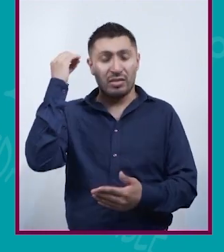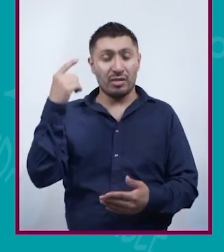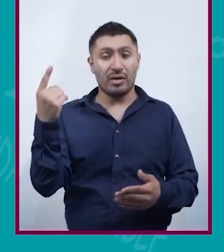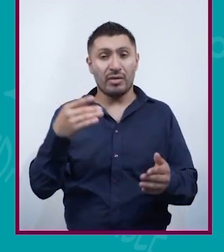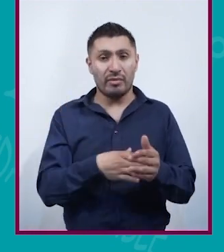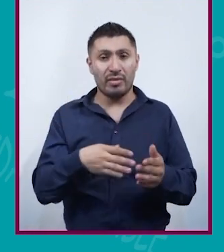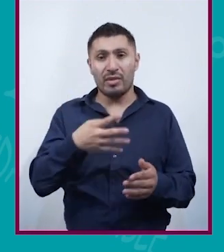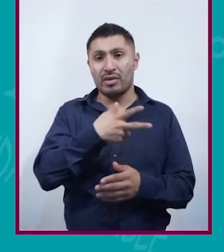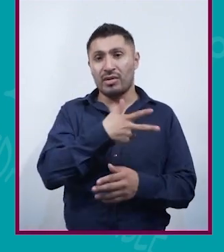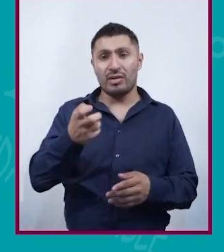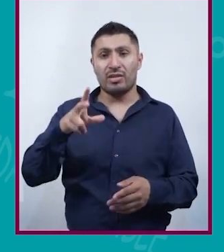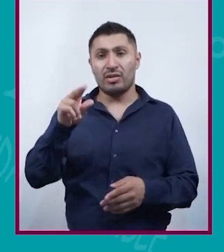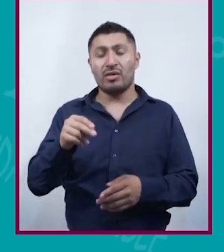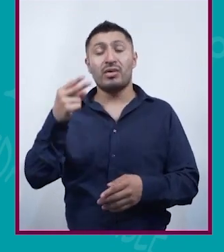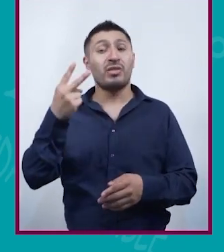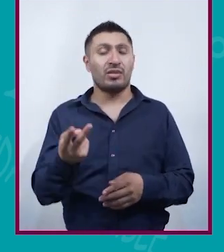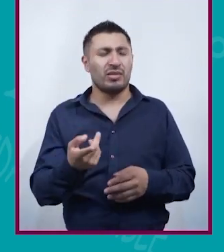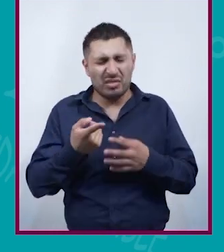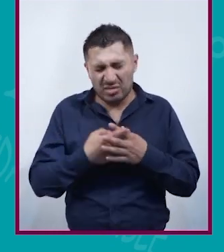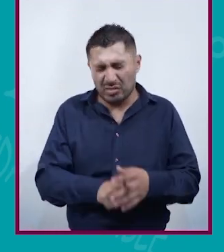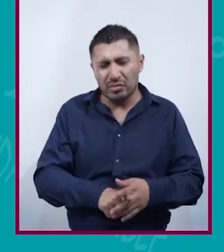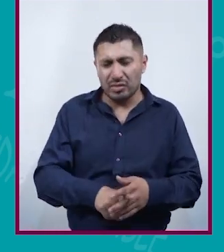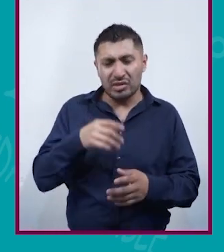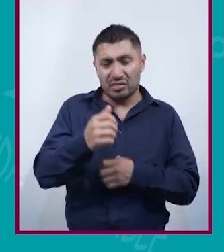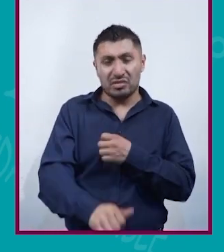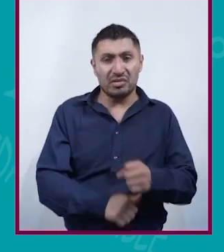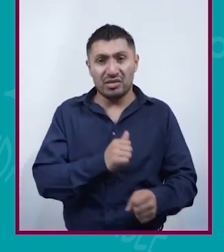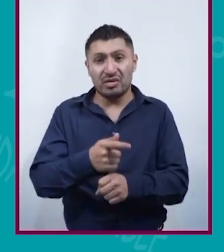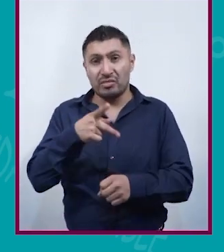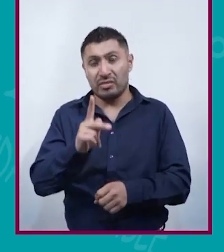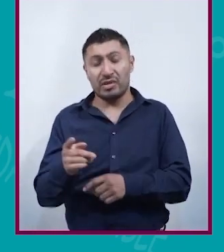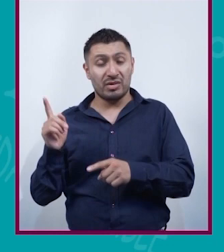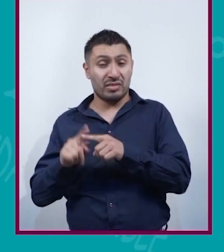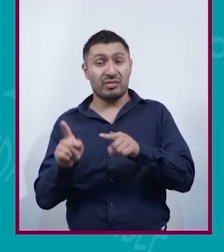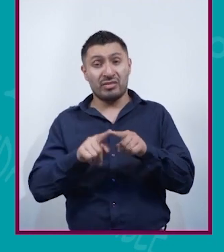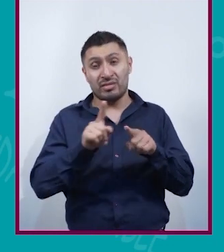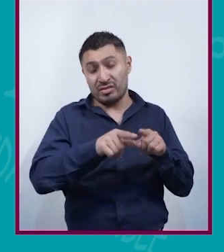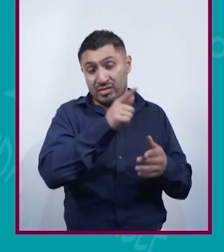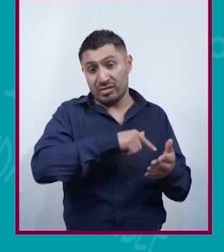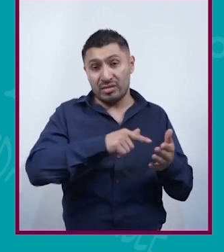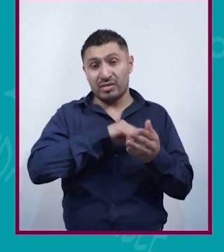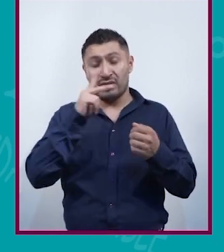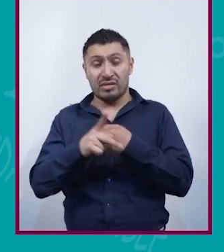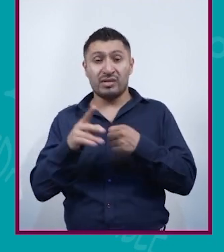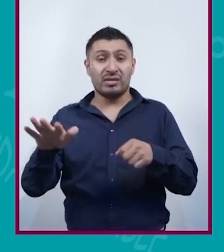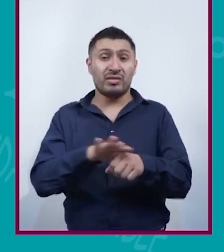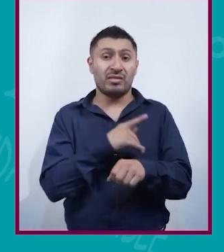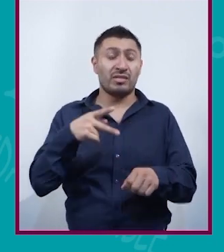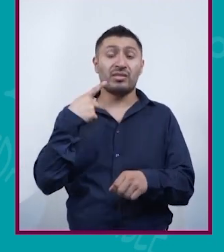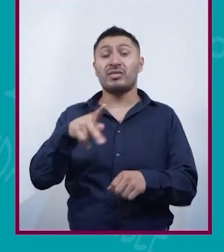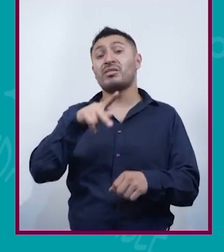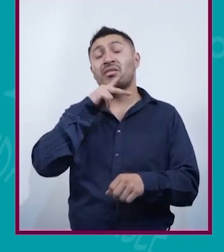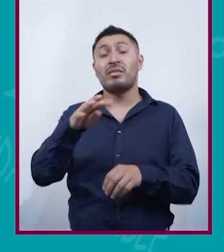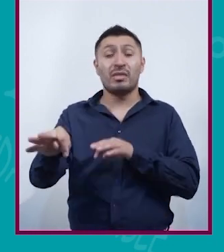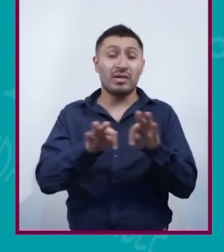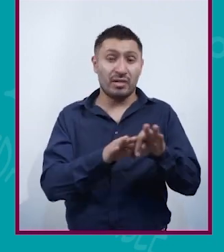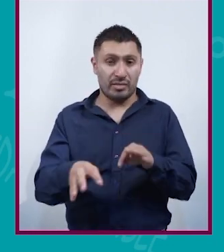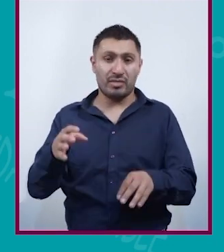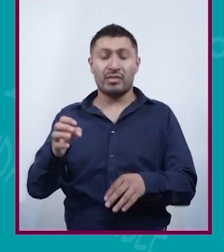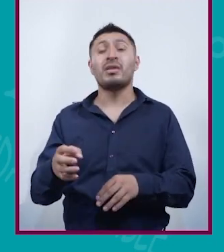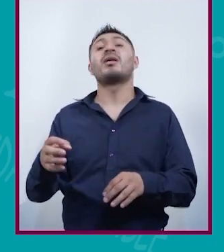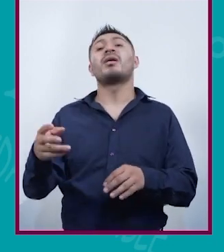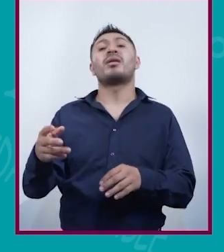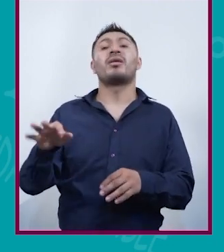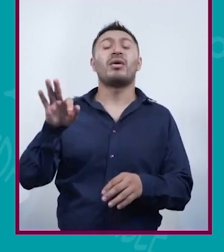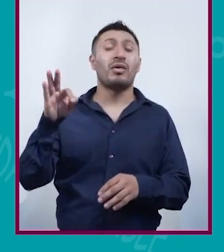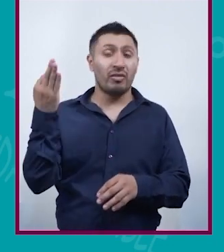Oaxaca a principios de 1882, pero estuvo en muchas partes del país debido al trabajo de